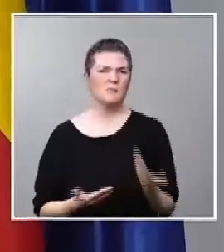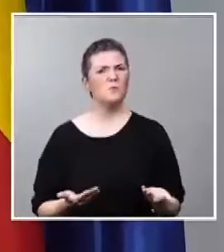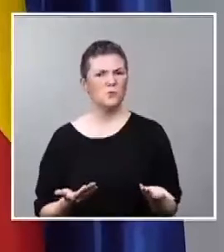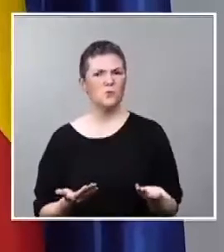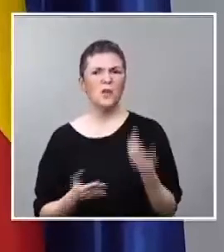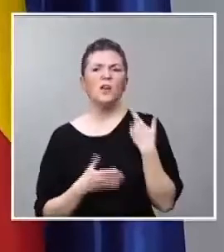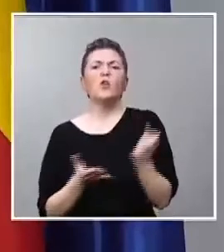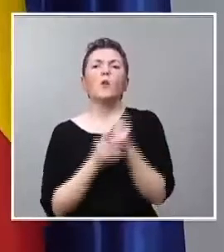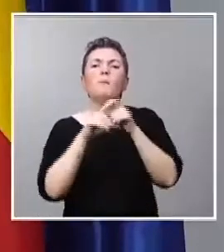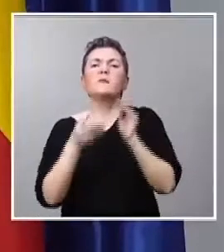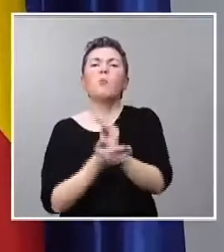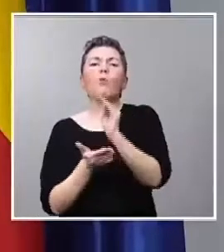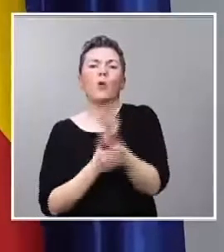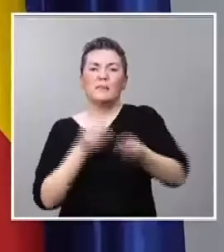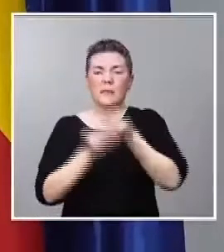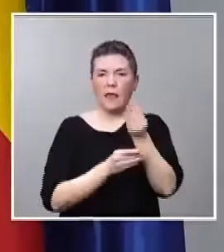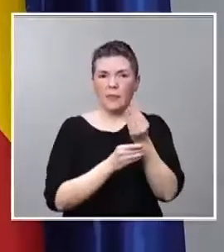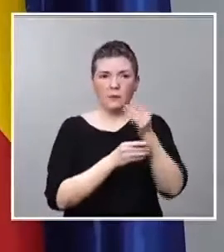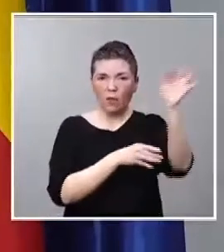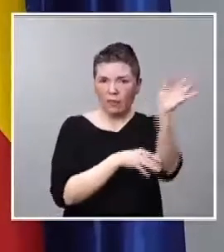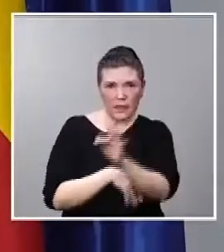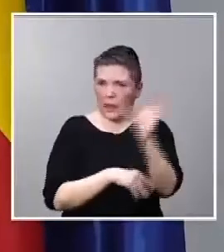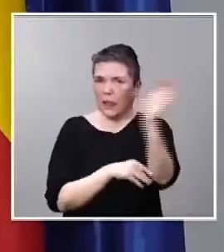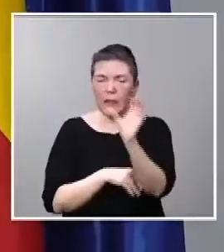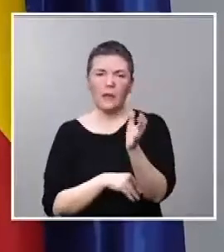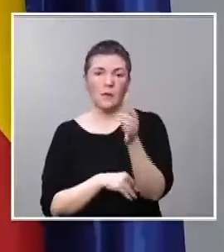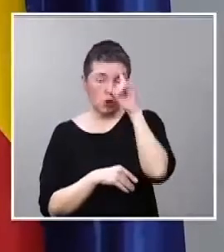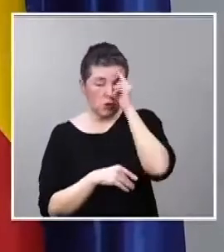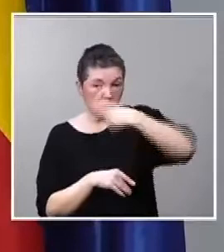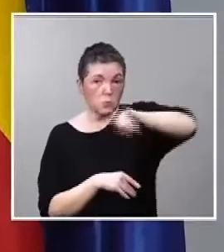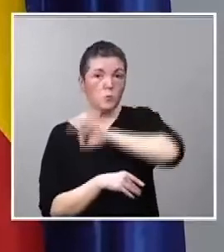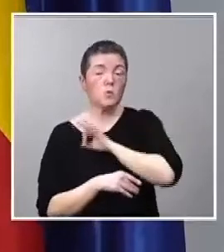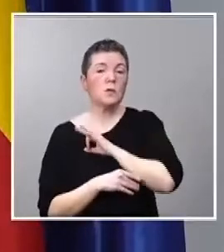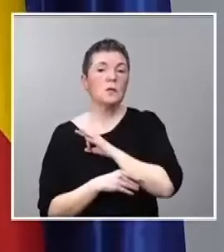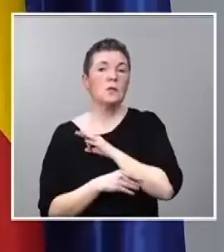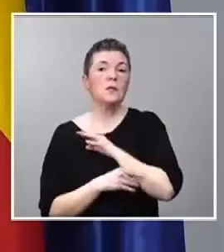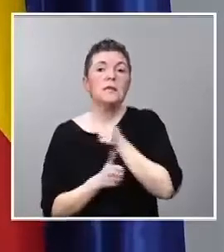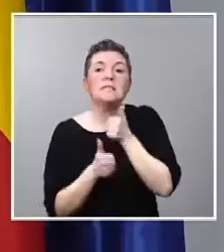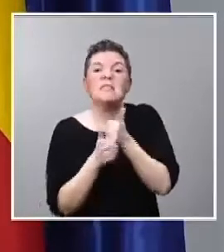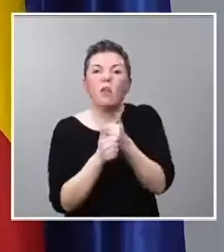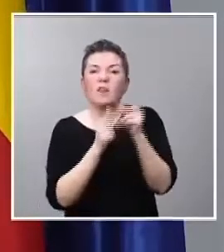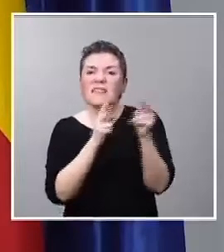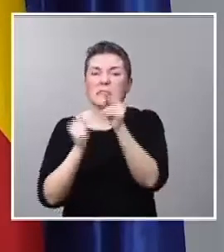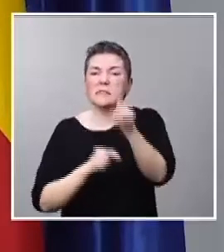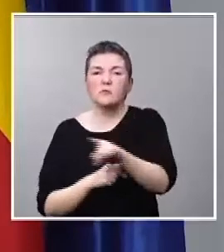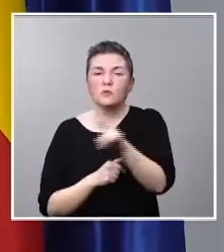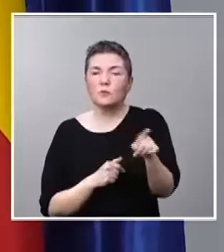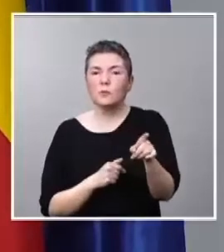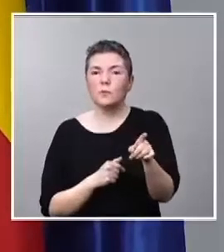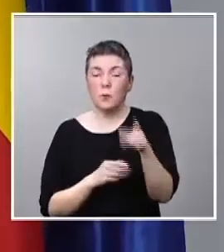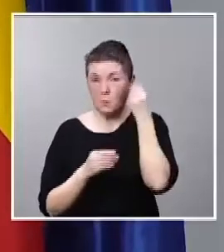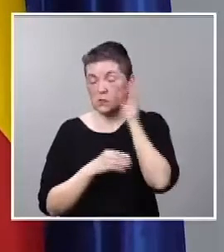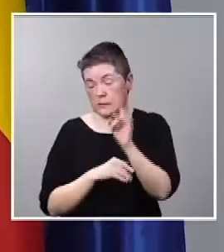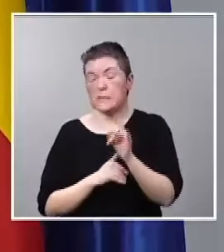puede hacer. De lo que se puede hacer y hasta dónde puedes llegar. Pero eso les pasa a todos. decir, también la utopía, por decirlo así, de la